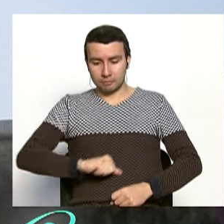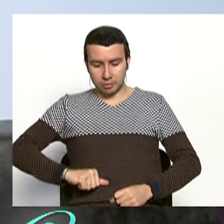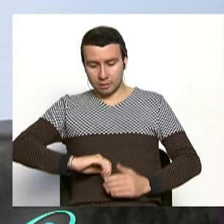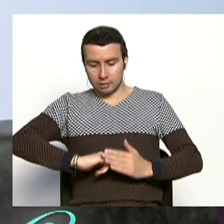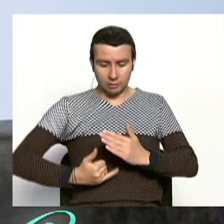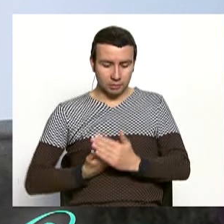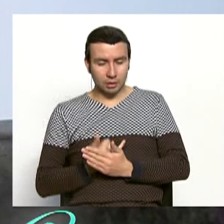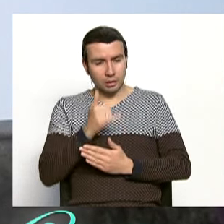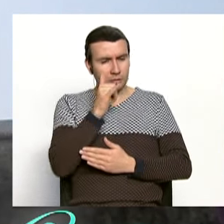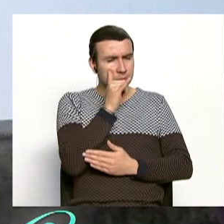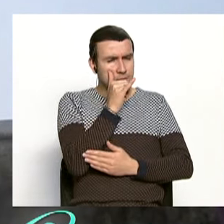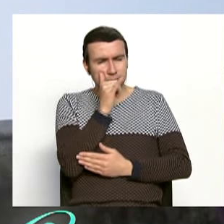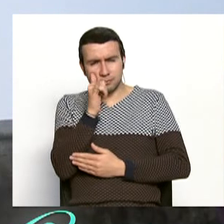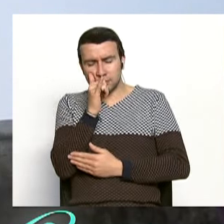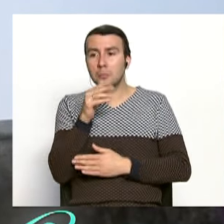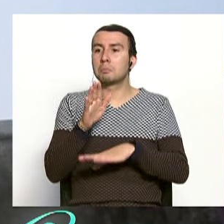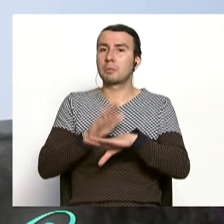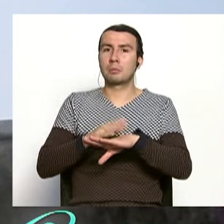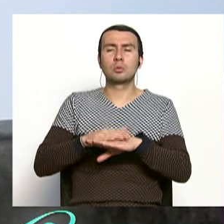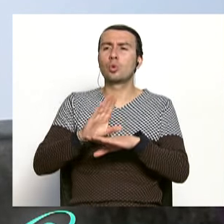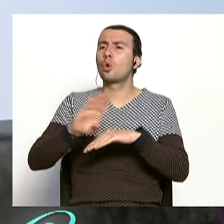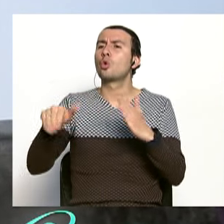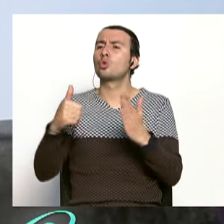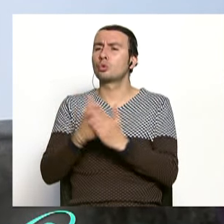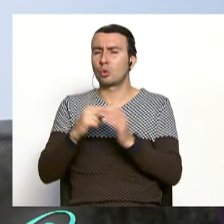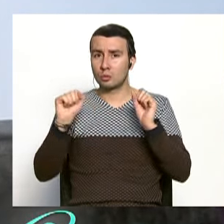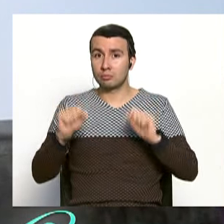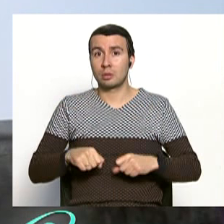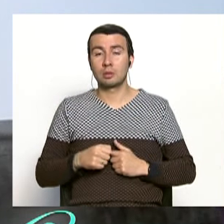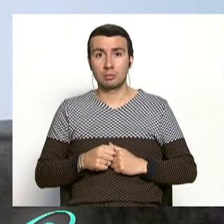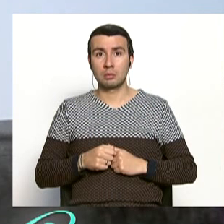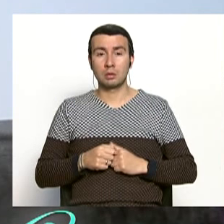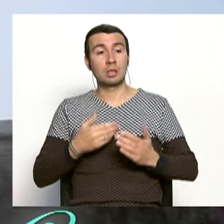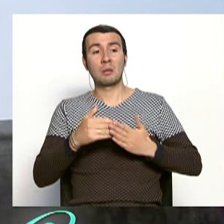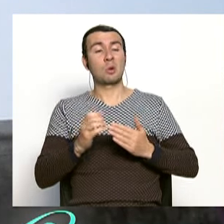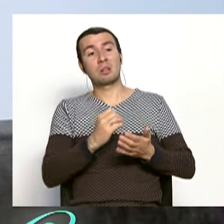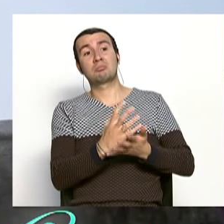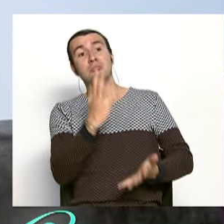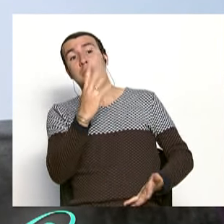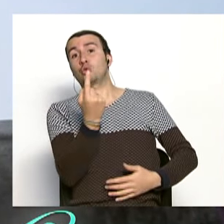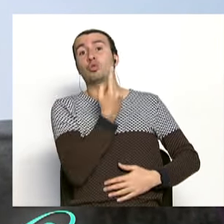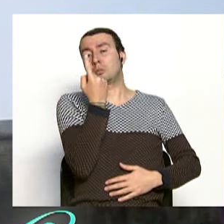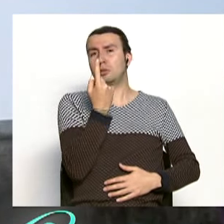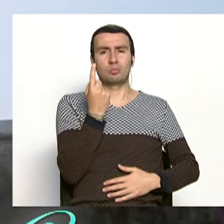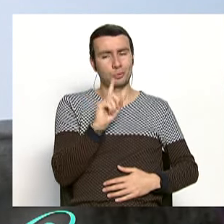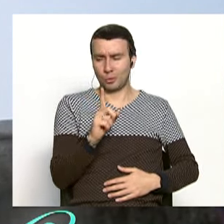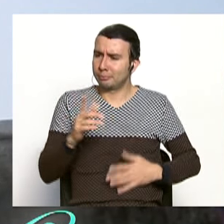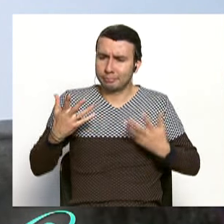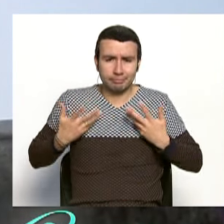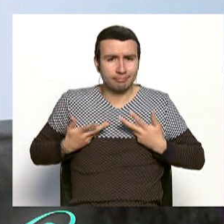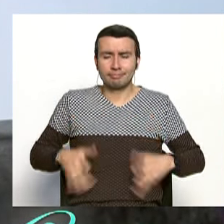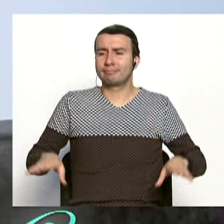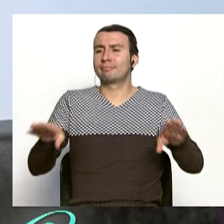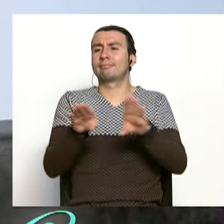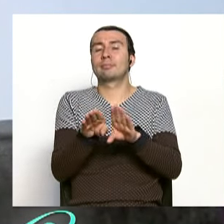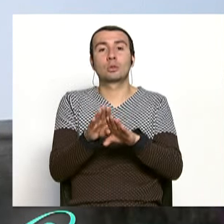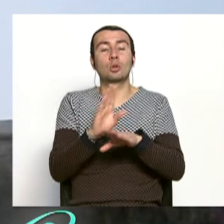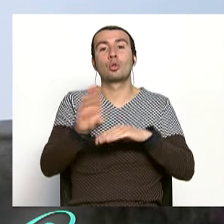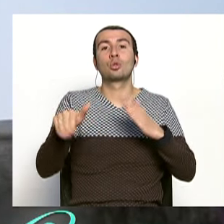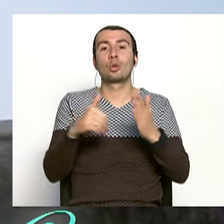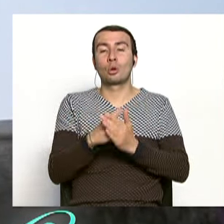eh está disponible para todos sin sin reparo económico ninguna todos tenemos de derecho